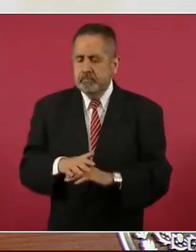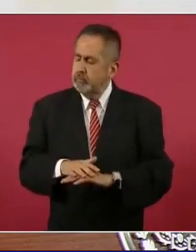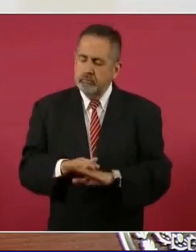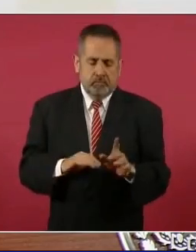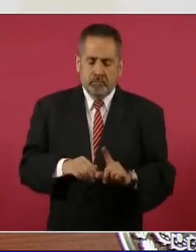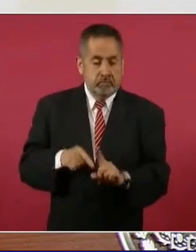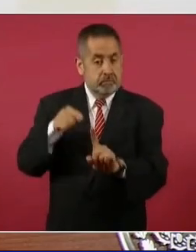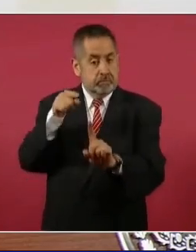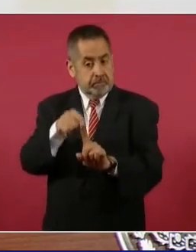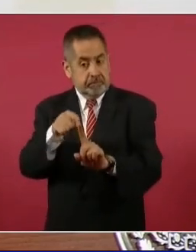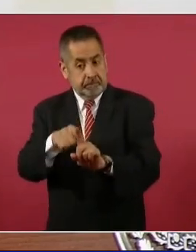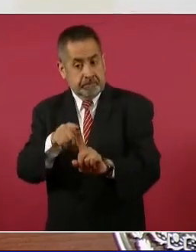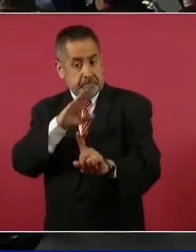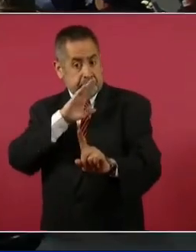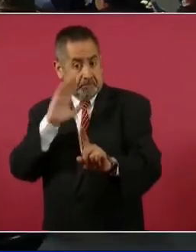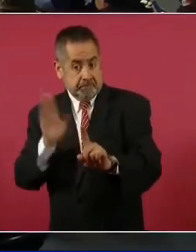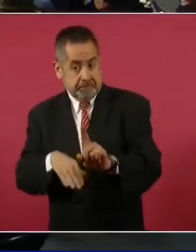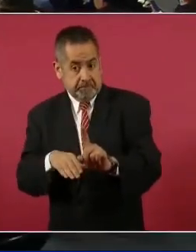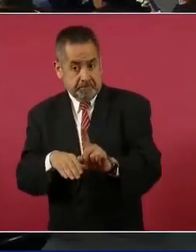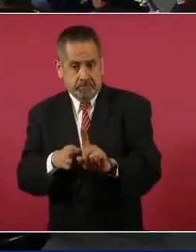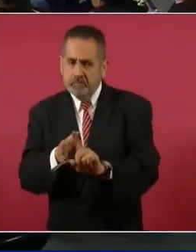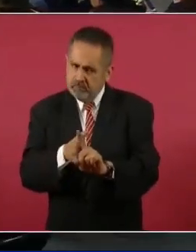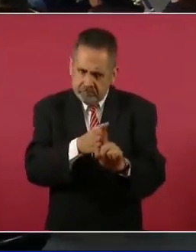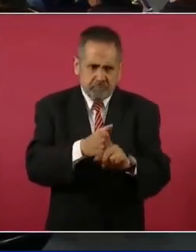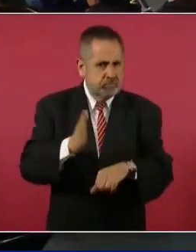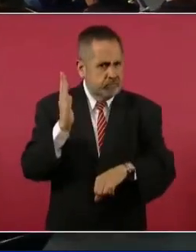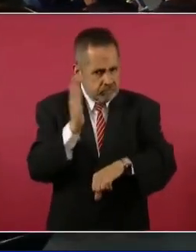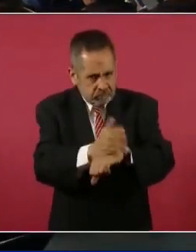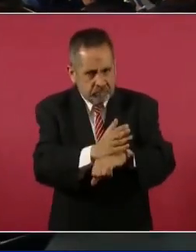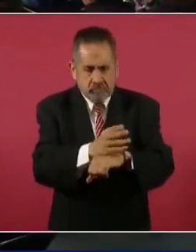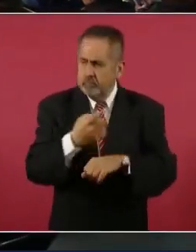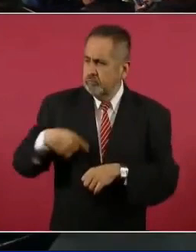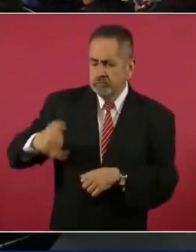que cometen actos ilícitos.